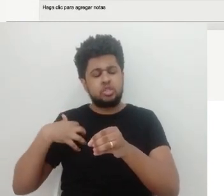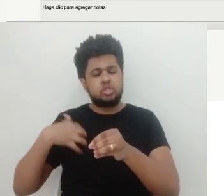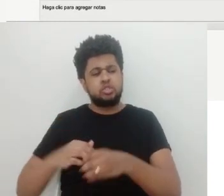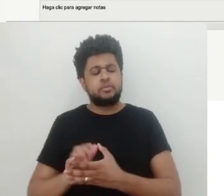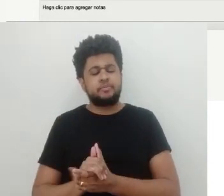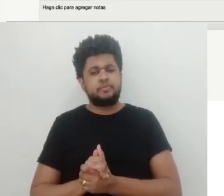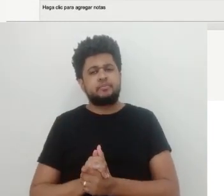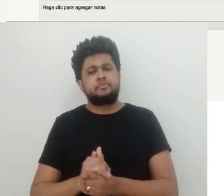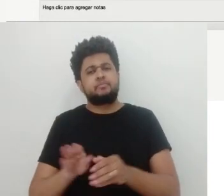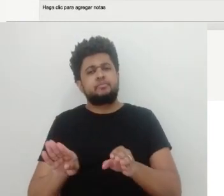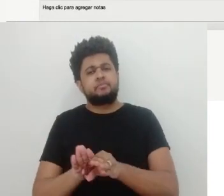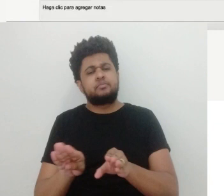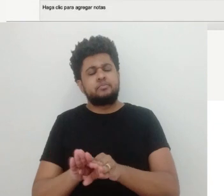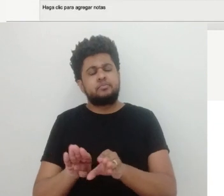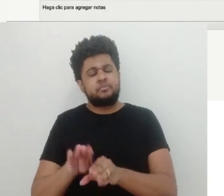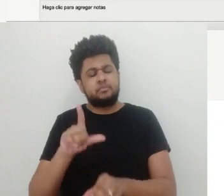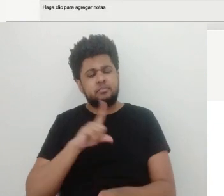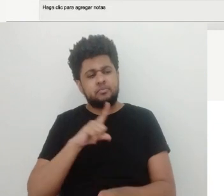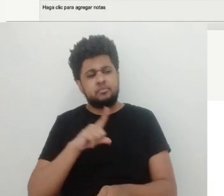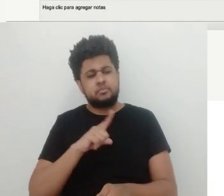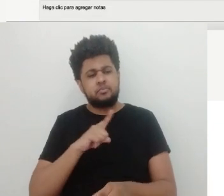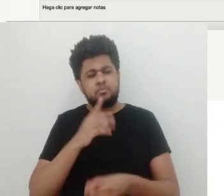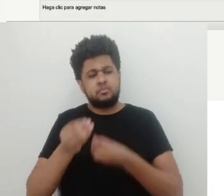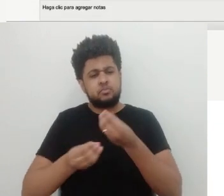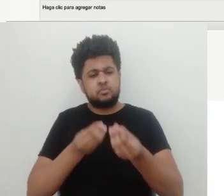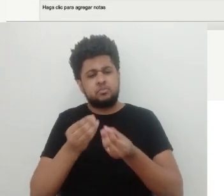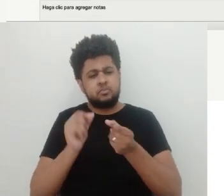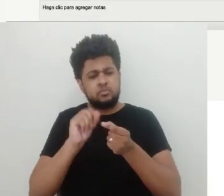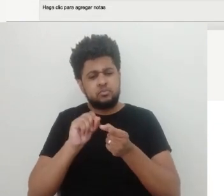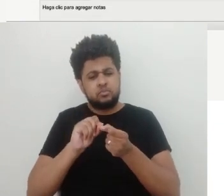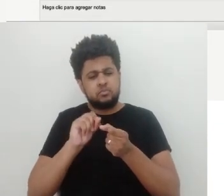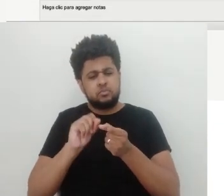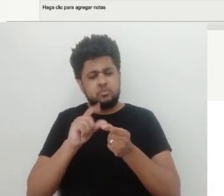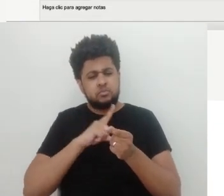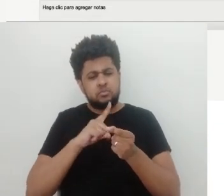forestal de la empresa Capitales Chilenos Celulosa Arauco.